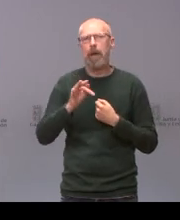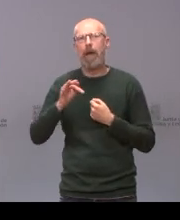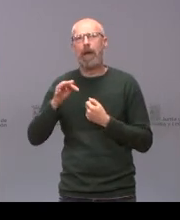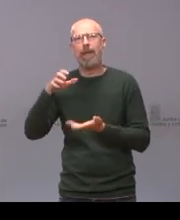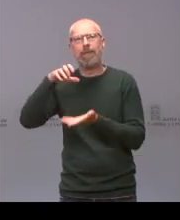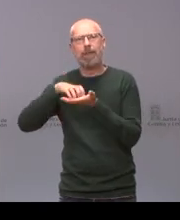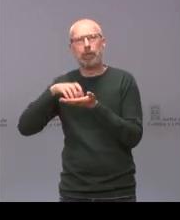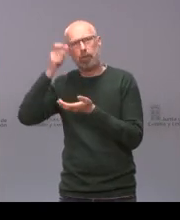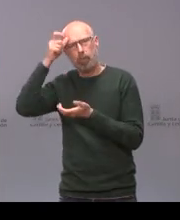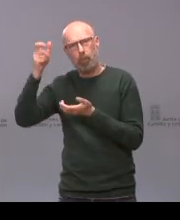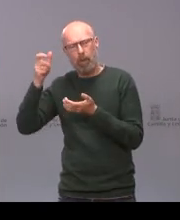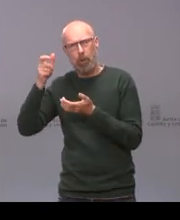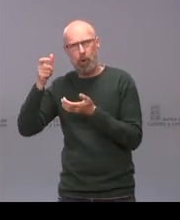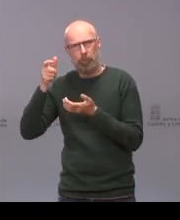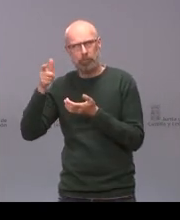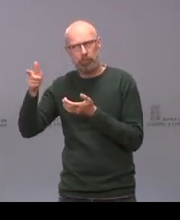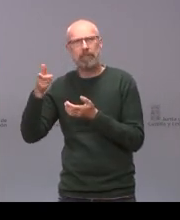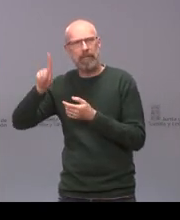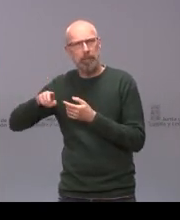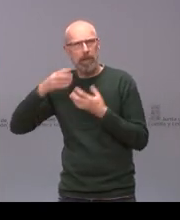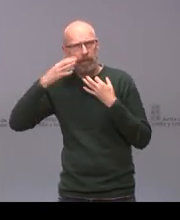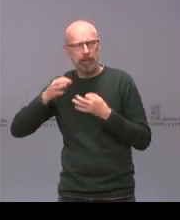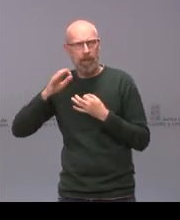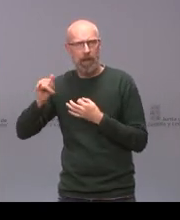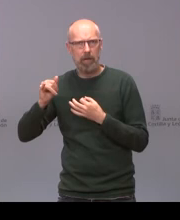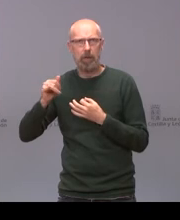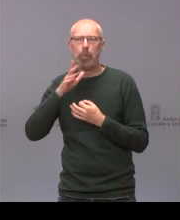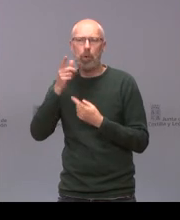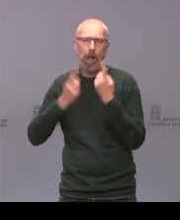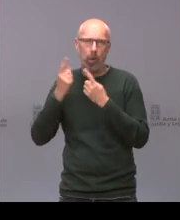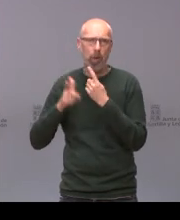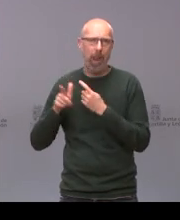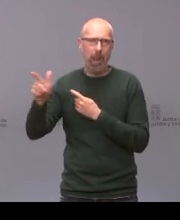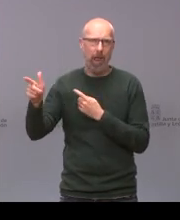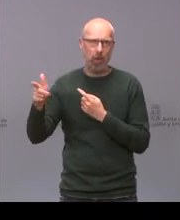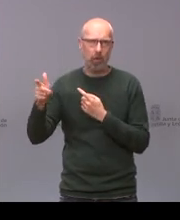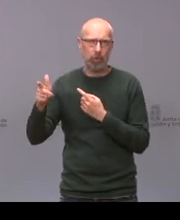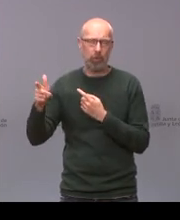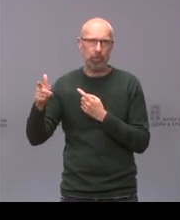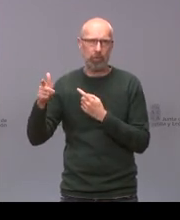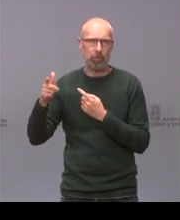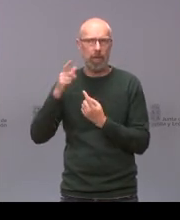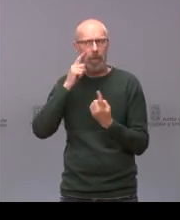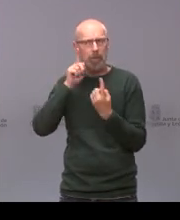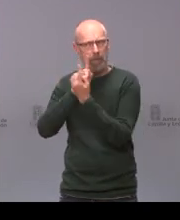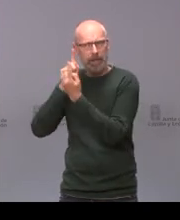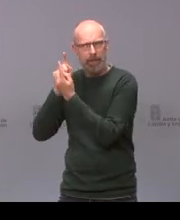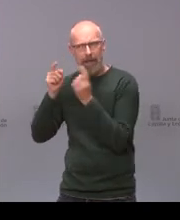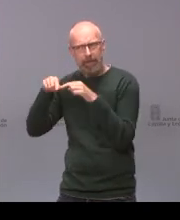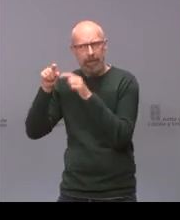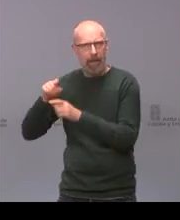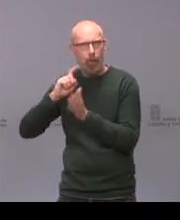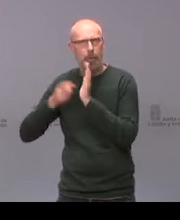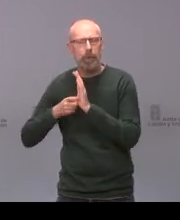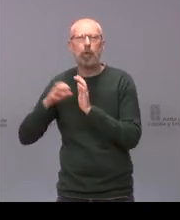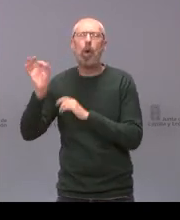en consultorios rurales, en aquellos sobre todo más alejados, en su totalidad, o si se vaya a implantar, cuando